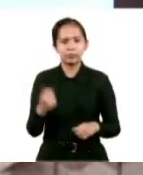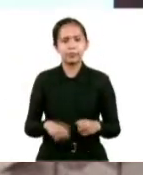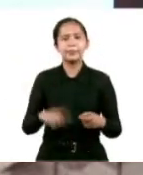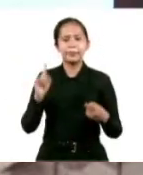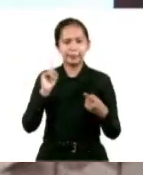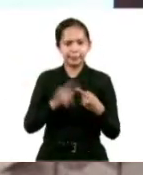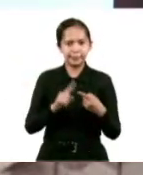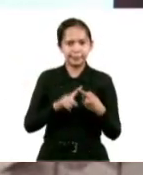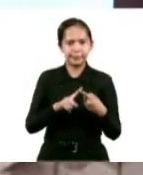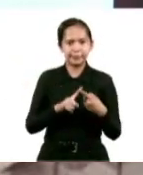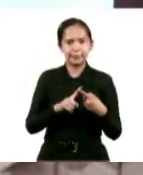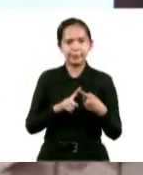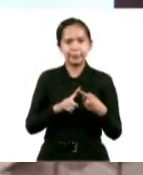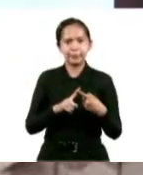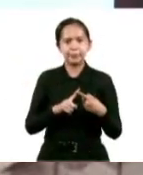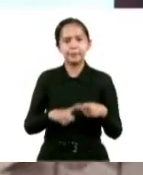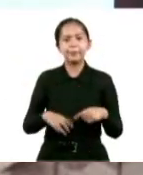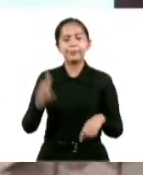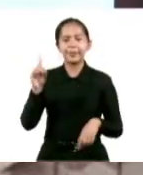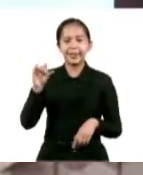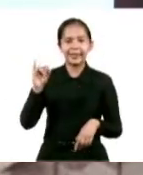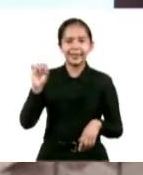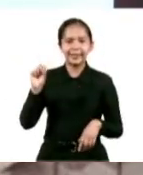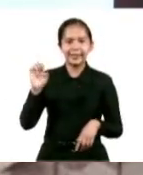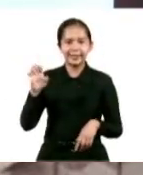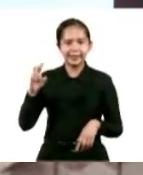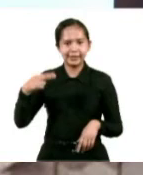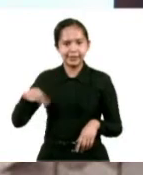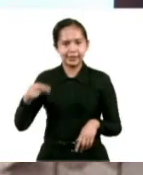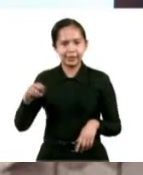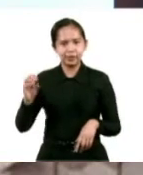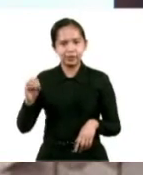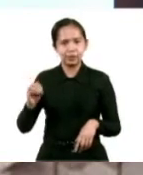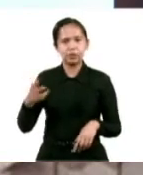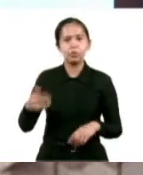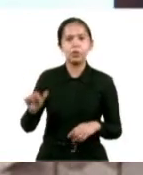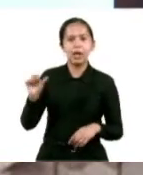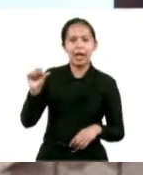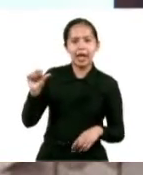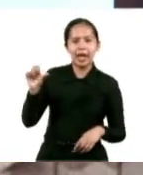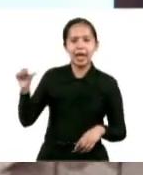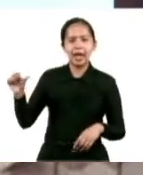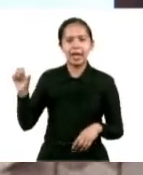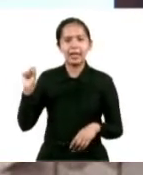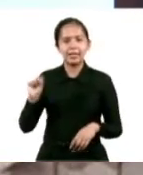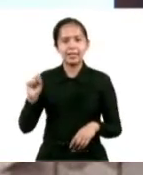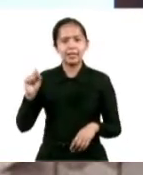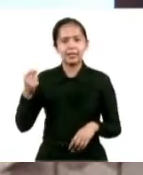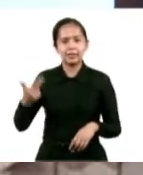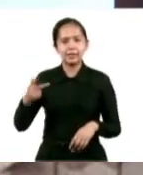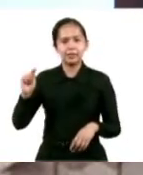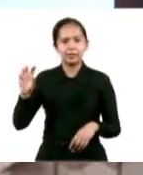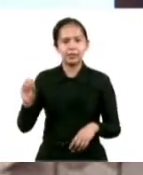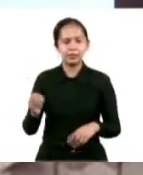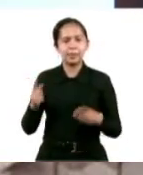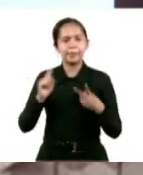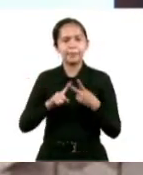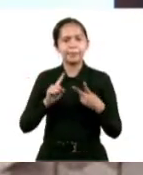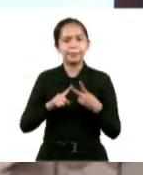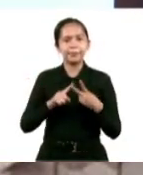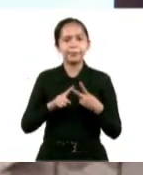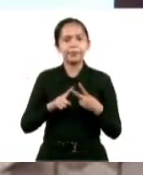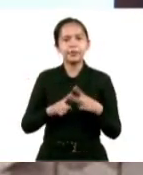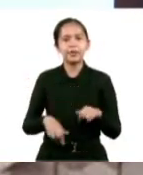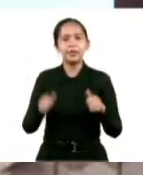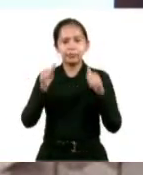La barrera 1, diseño conforme a los estándares de AASHTO, la menciona fallida. La barrera 2, certificación